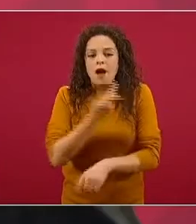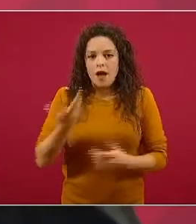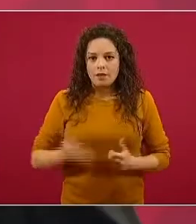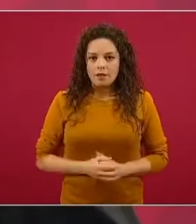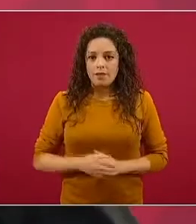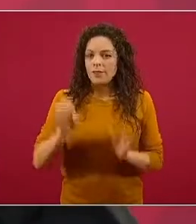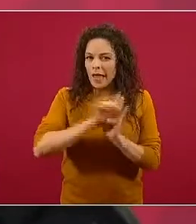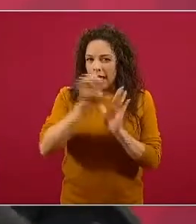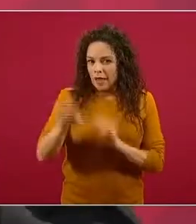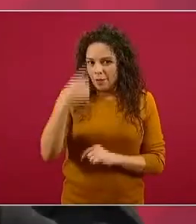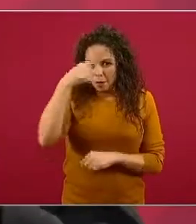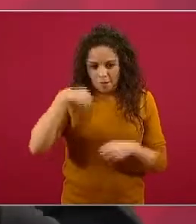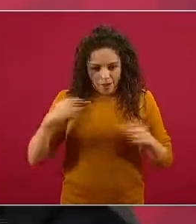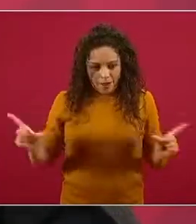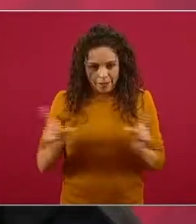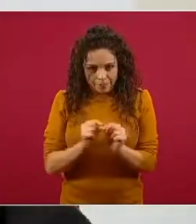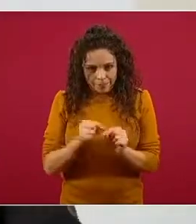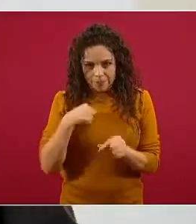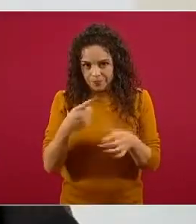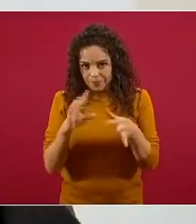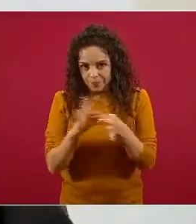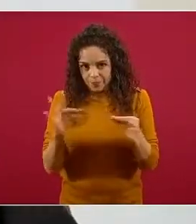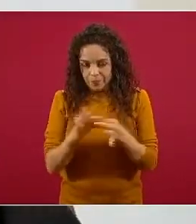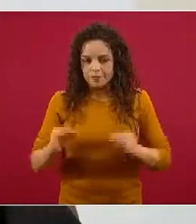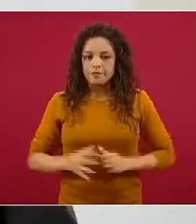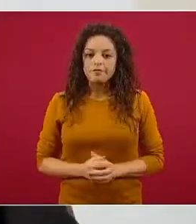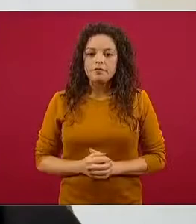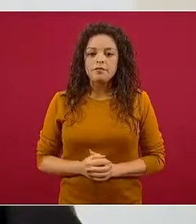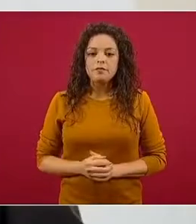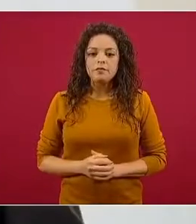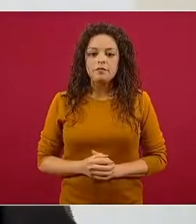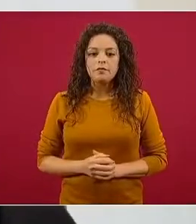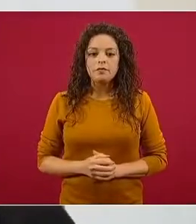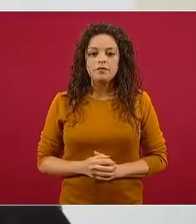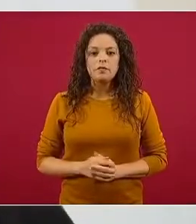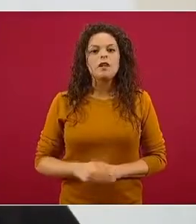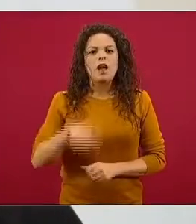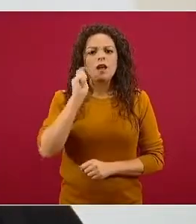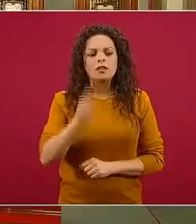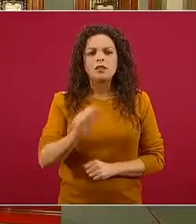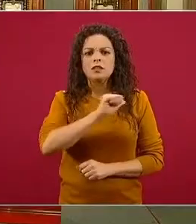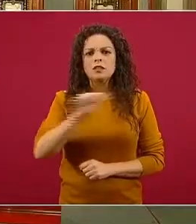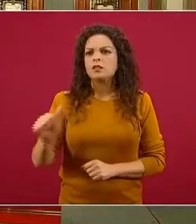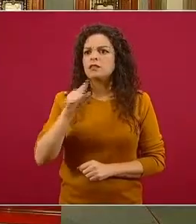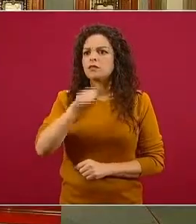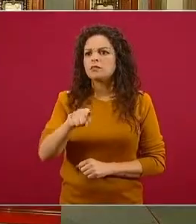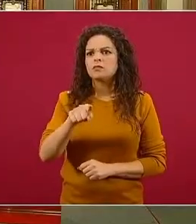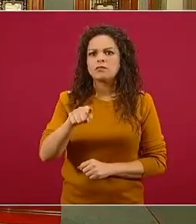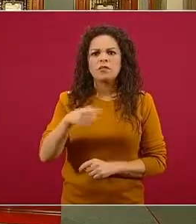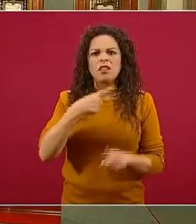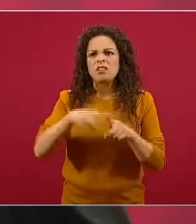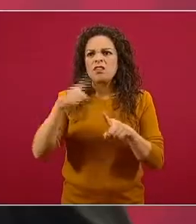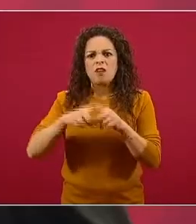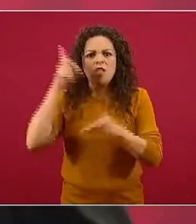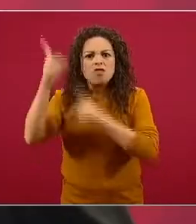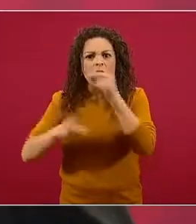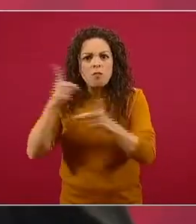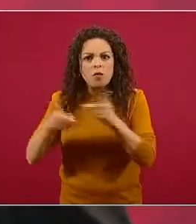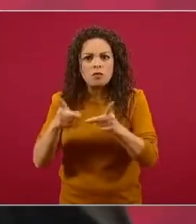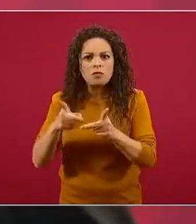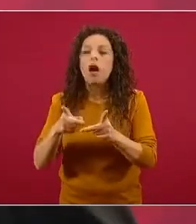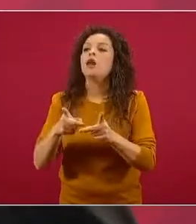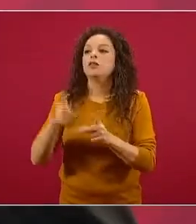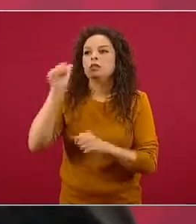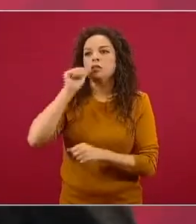para concluir. Cuando determinamos ya no subsidiar los grandes eventos deportivos, nos tupieron las críticas. Yo